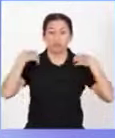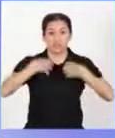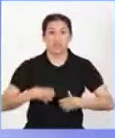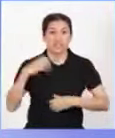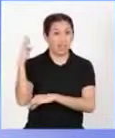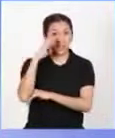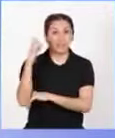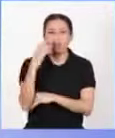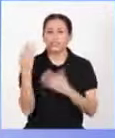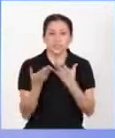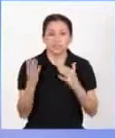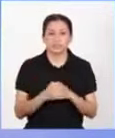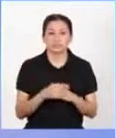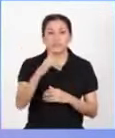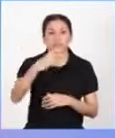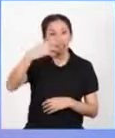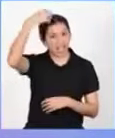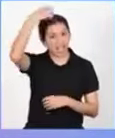emergencia son estas.